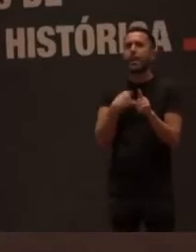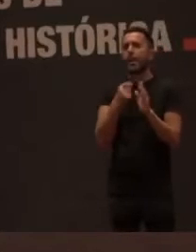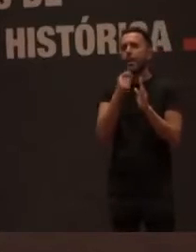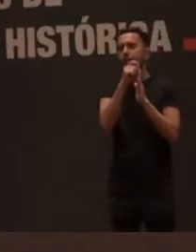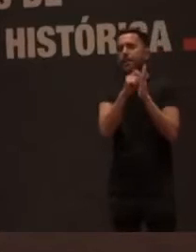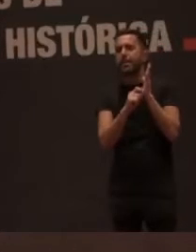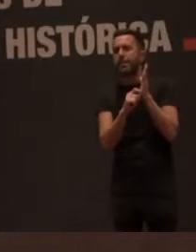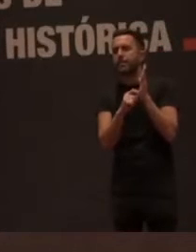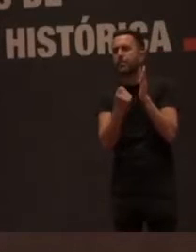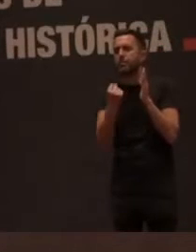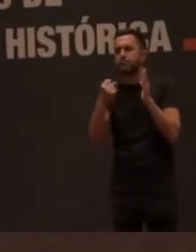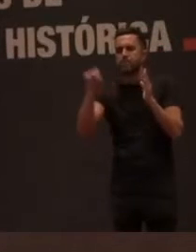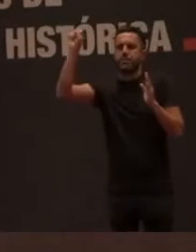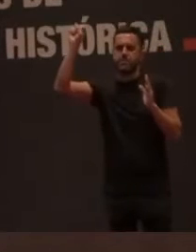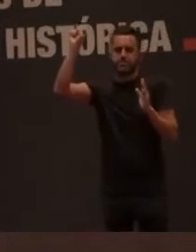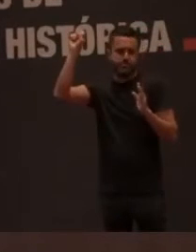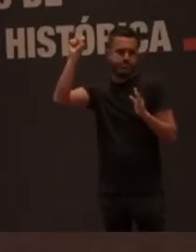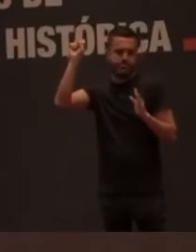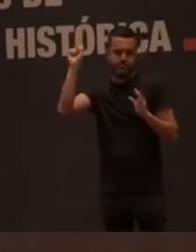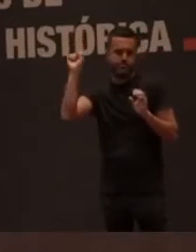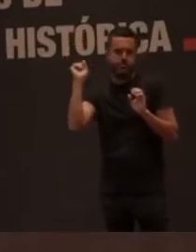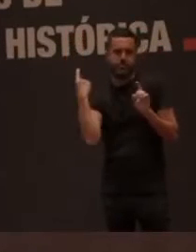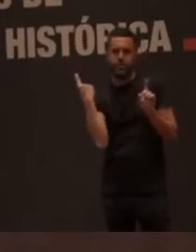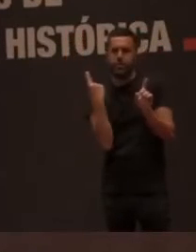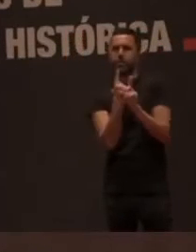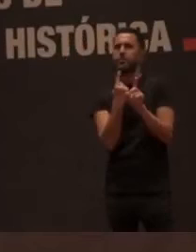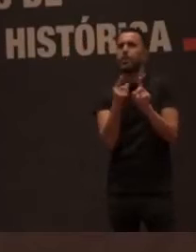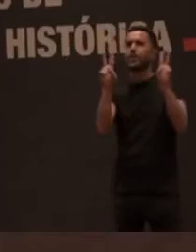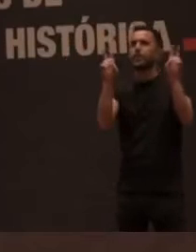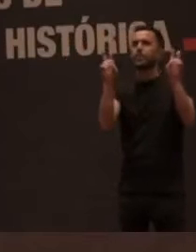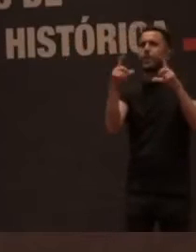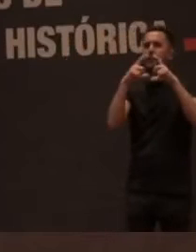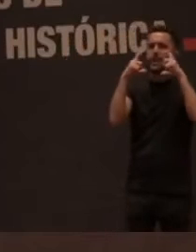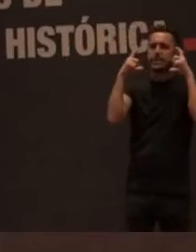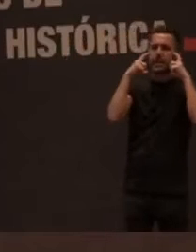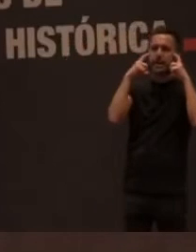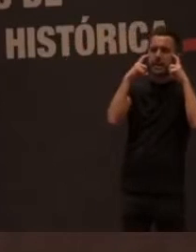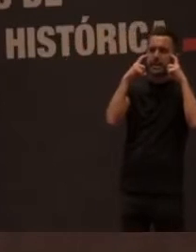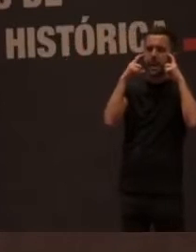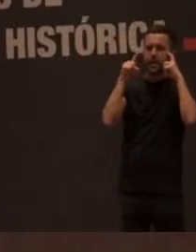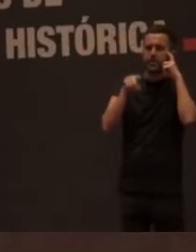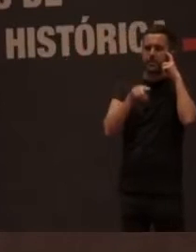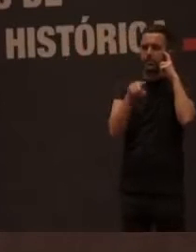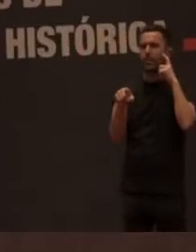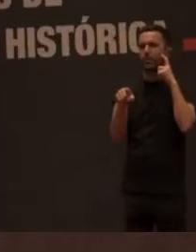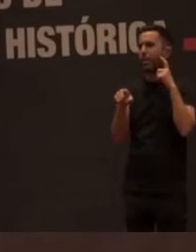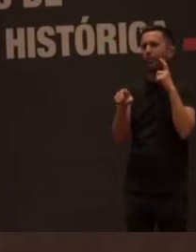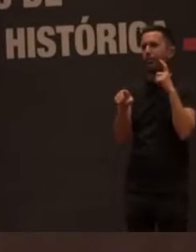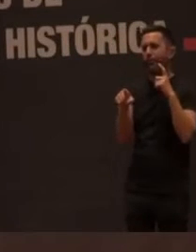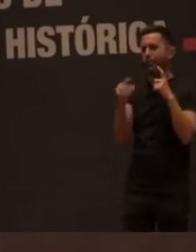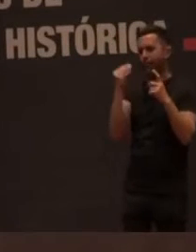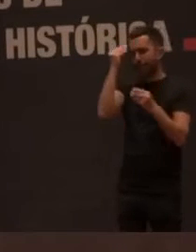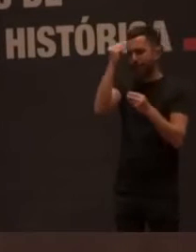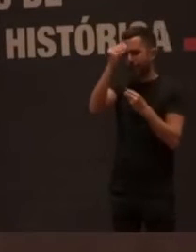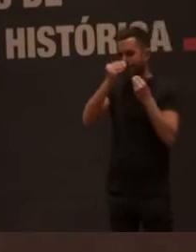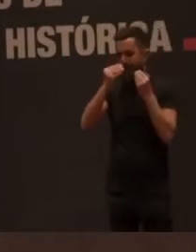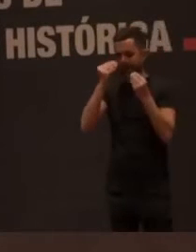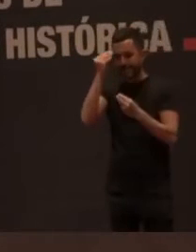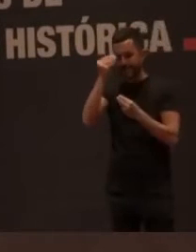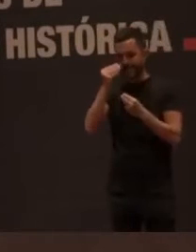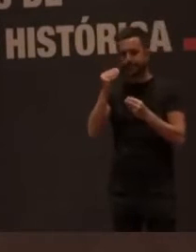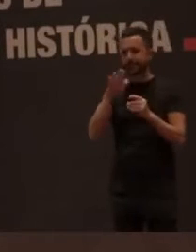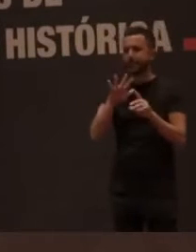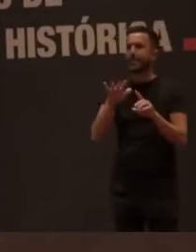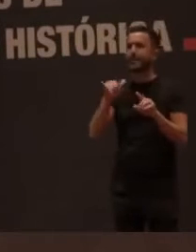¿no? Pero en lo superficial, es llevan mascarilla dentro. Pero no se está pensando sobre lo que significa